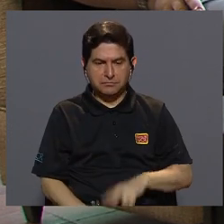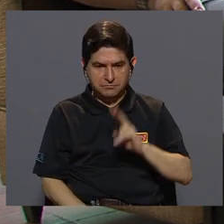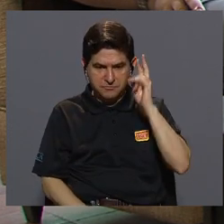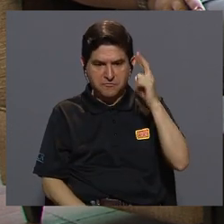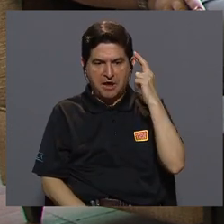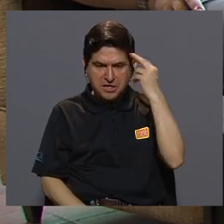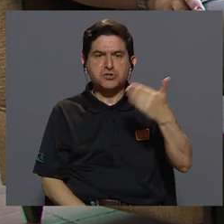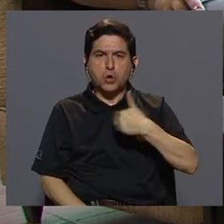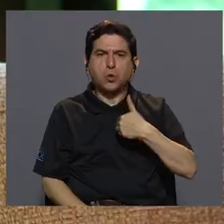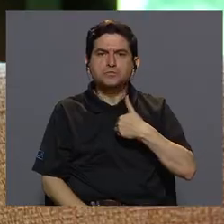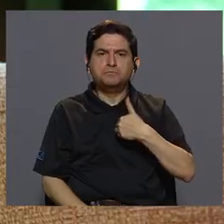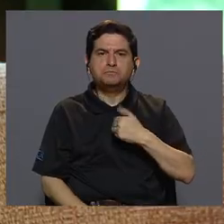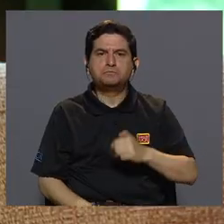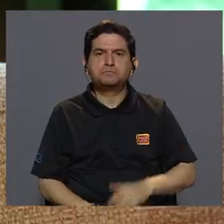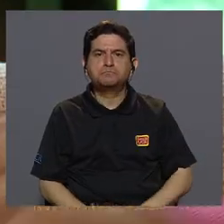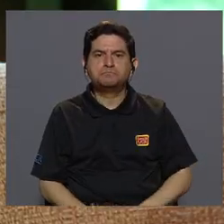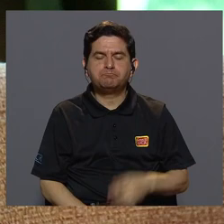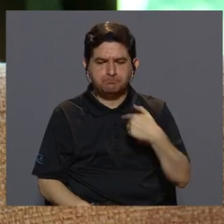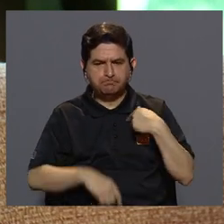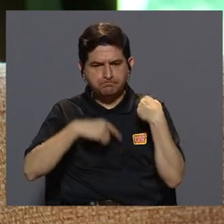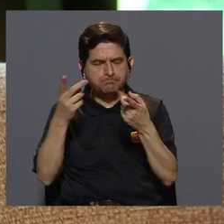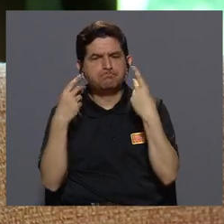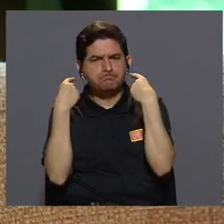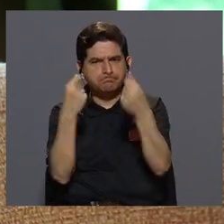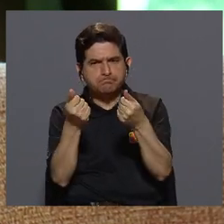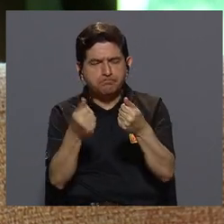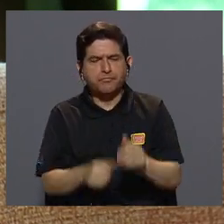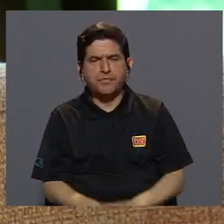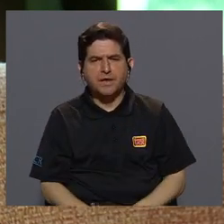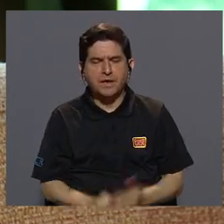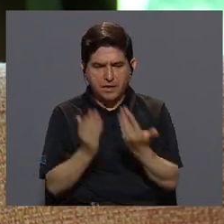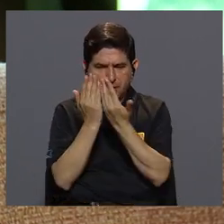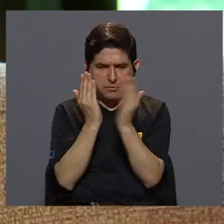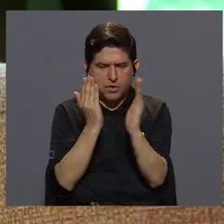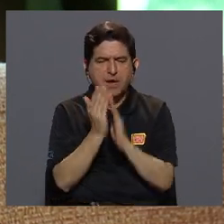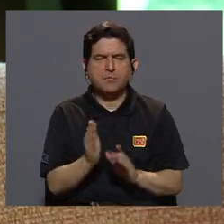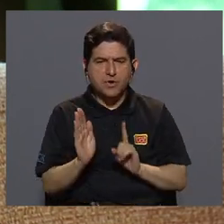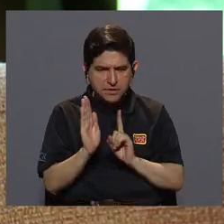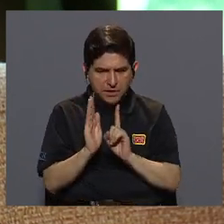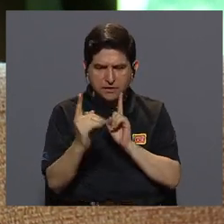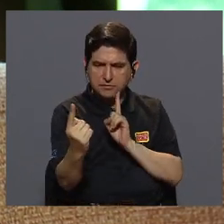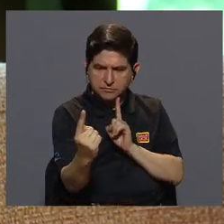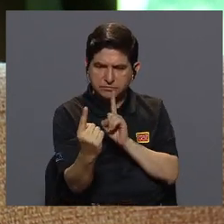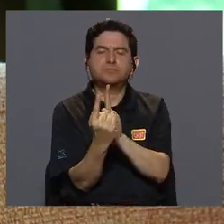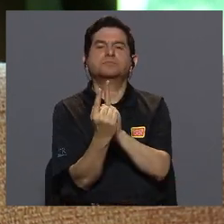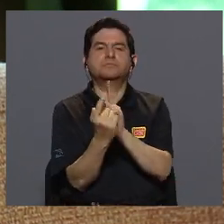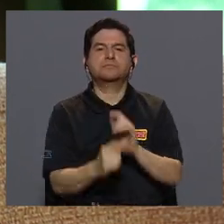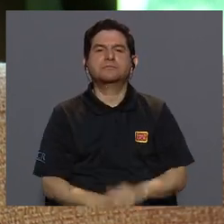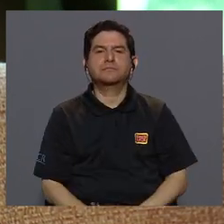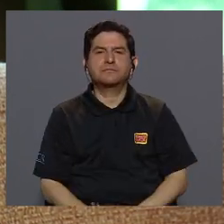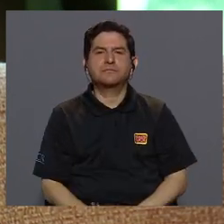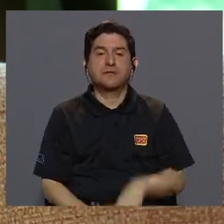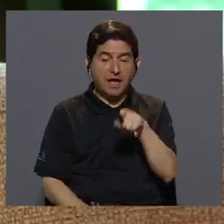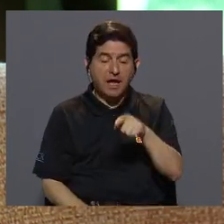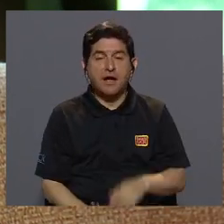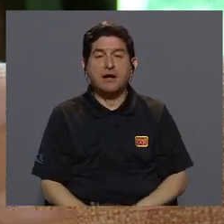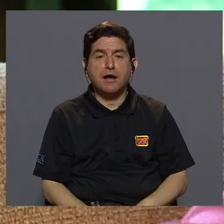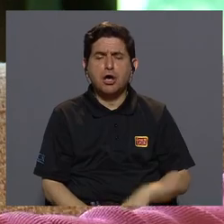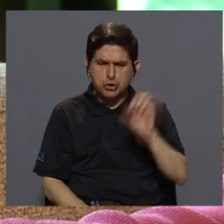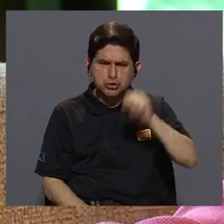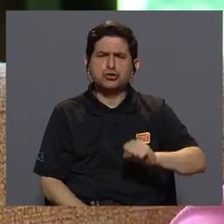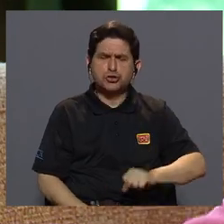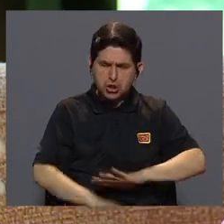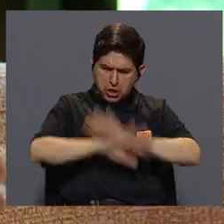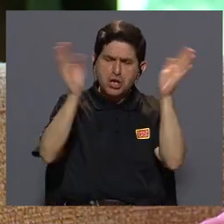dije, tienes razón. Entonces me fui corriendo y salí por la puerta. Sí, donde estaba en la sede. Le